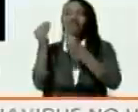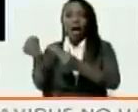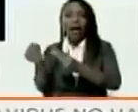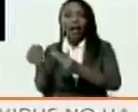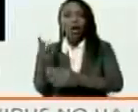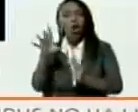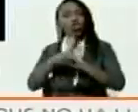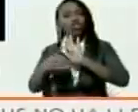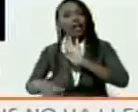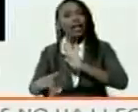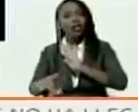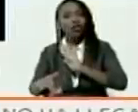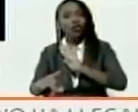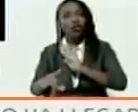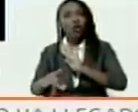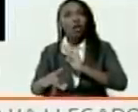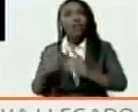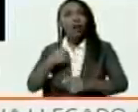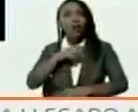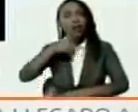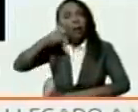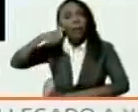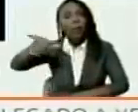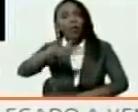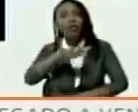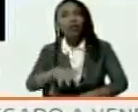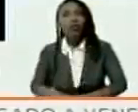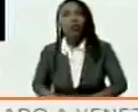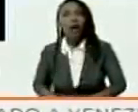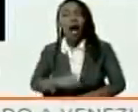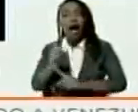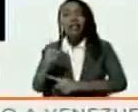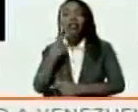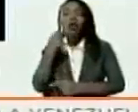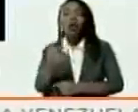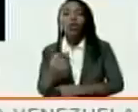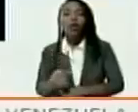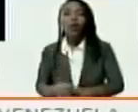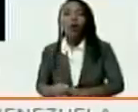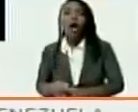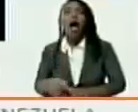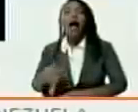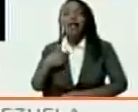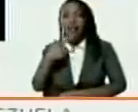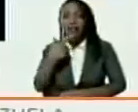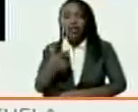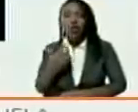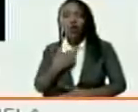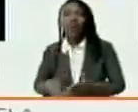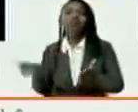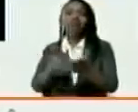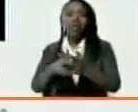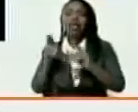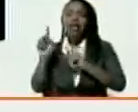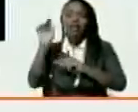los derechos de nuestra población. Así se lo digo, así se lo he dicho y así será.